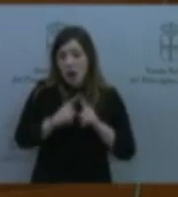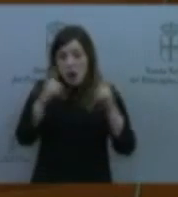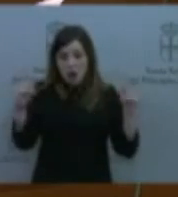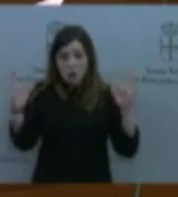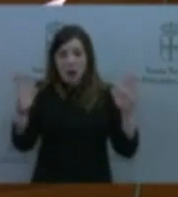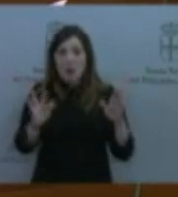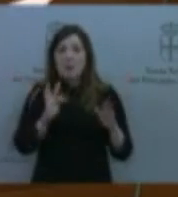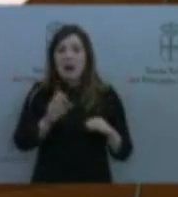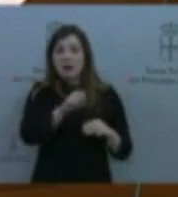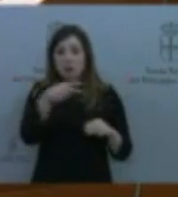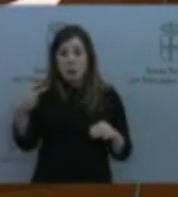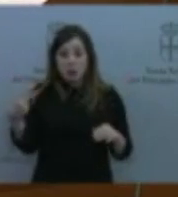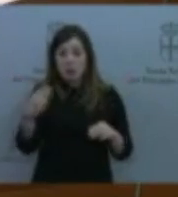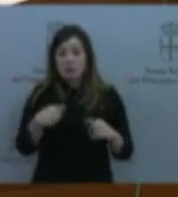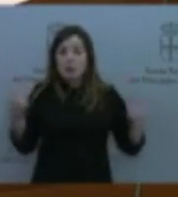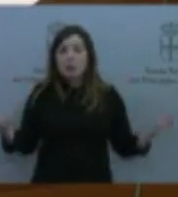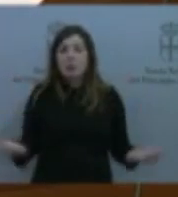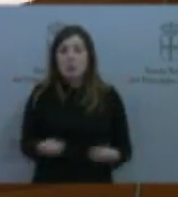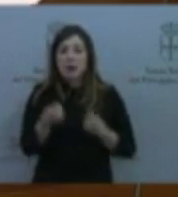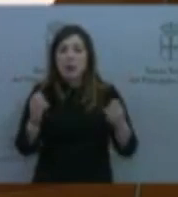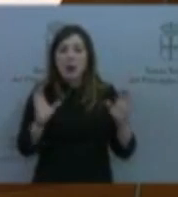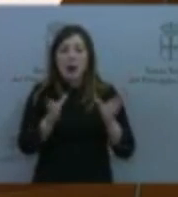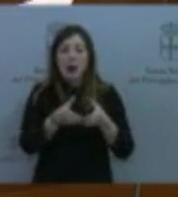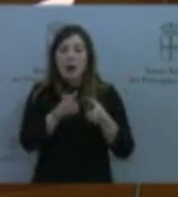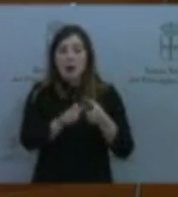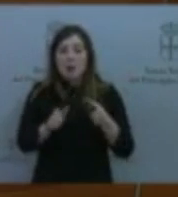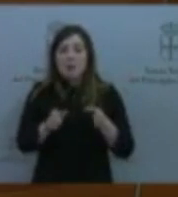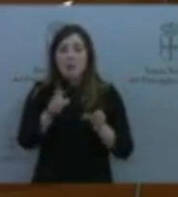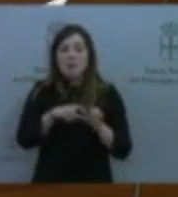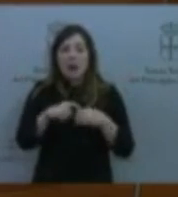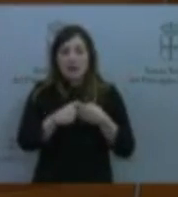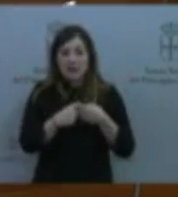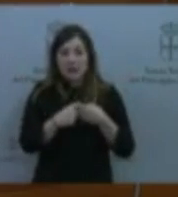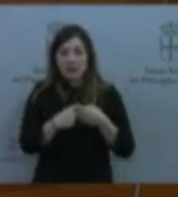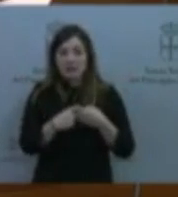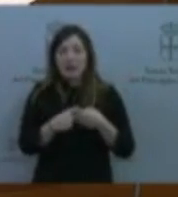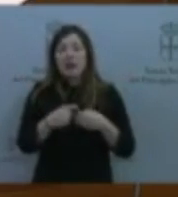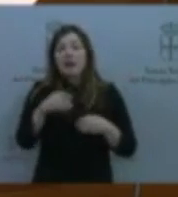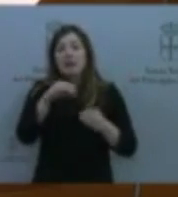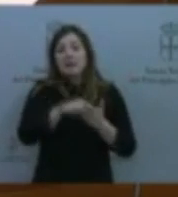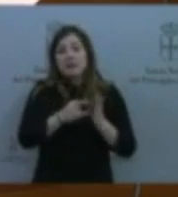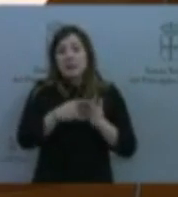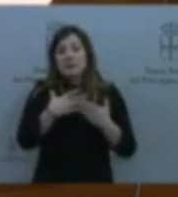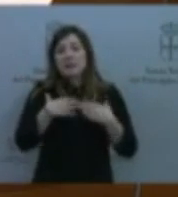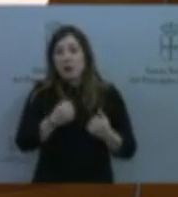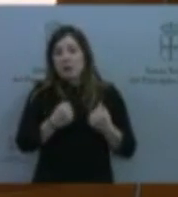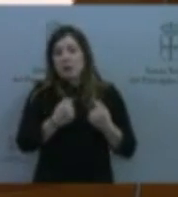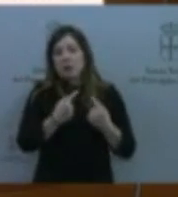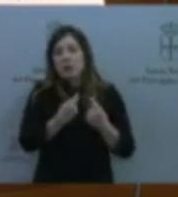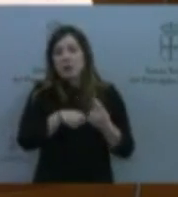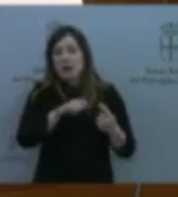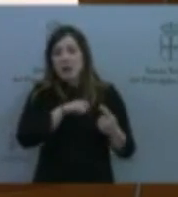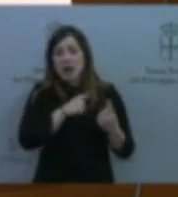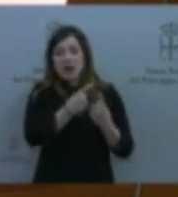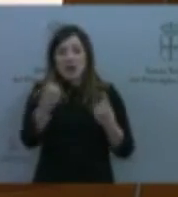plantillas orgánicas en cada uno de los sistemas nacionales de salud y en los sistemas regionales y autonómicos de salud. En